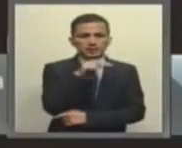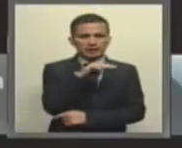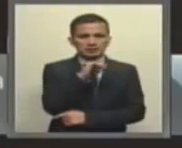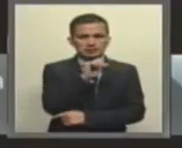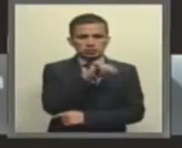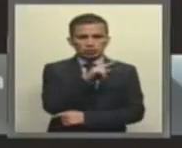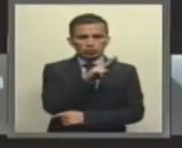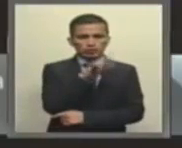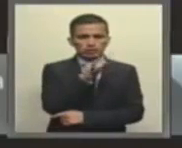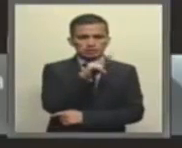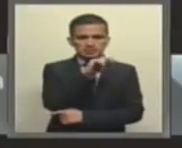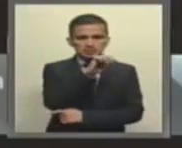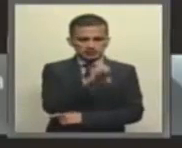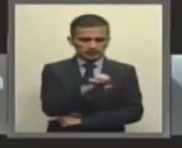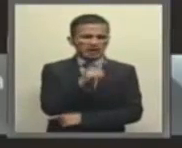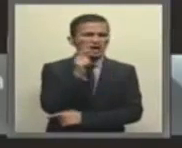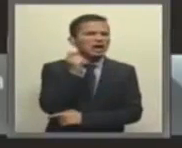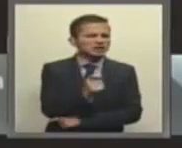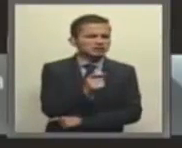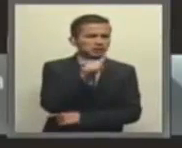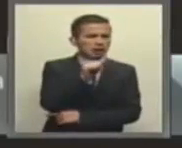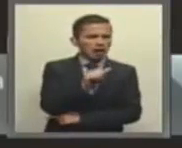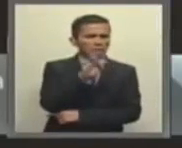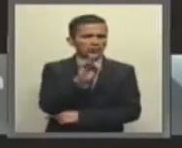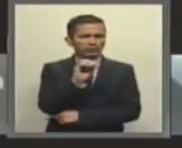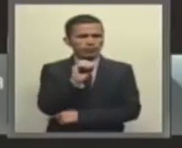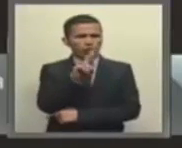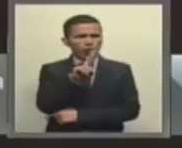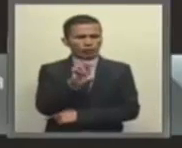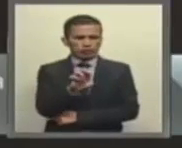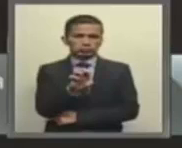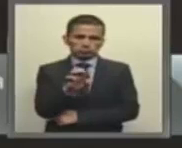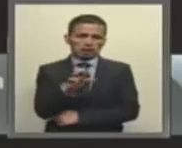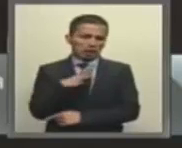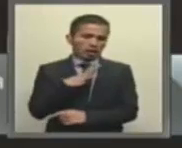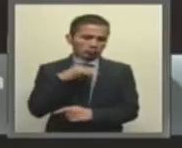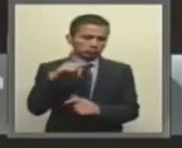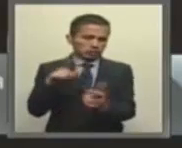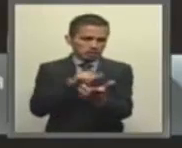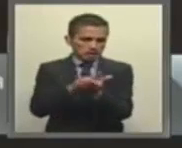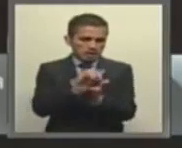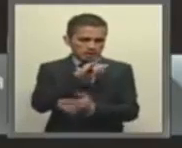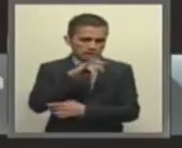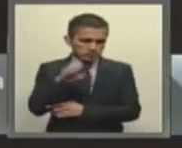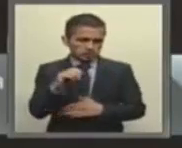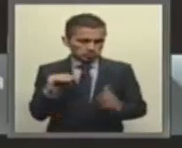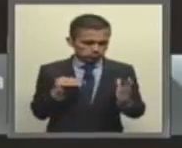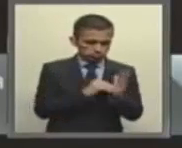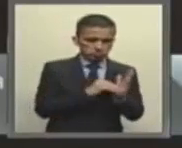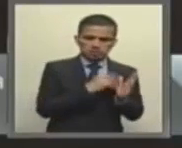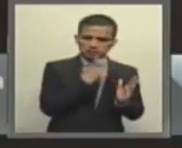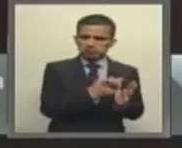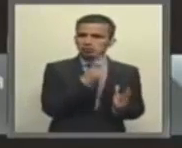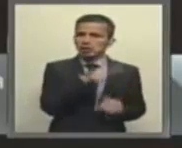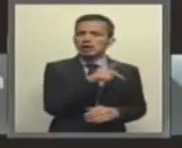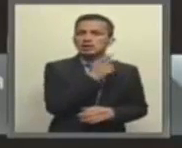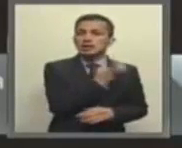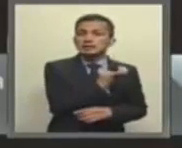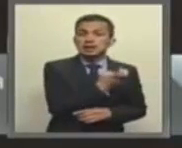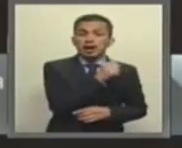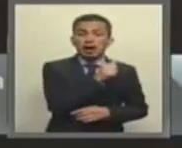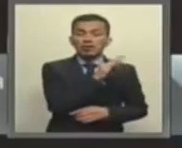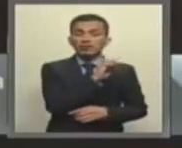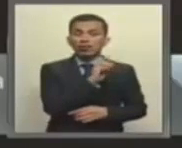Pensioniste, es una Afore creada por la Ley del ISSSTE. Desde entonces, la naturaleza de esta Afore